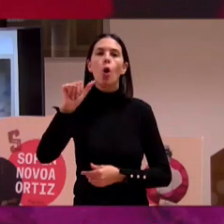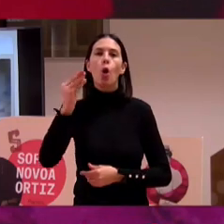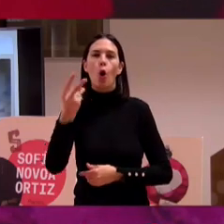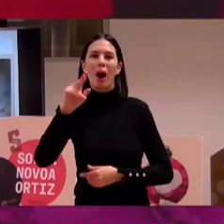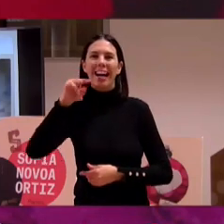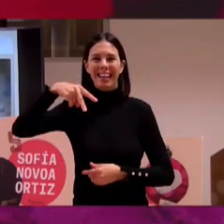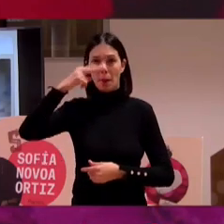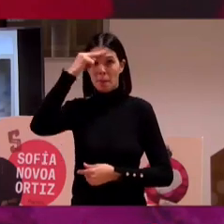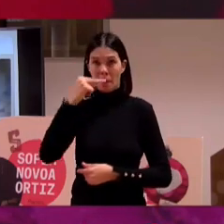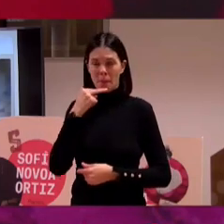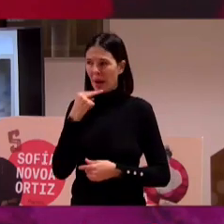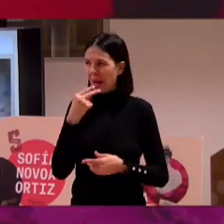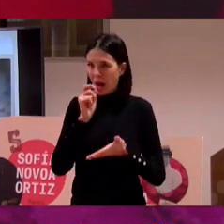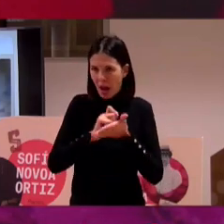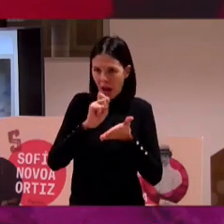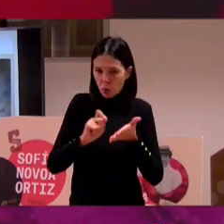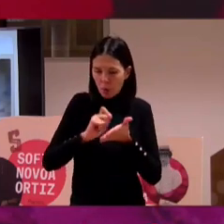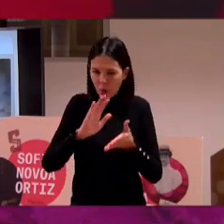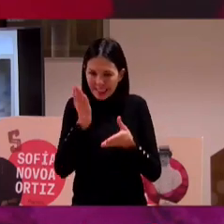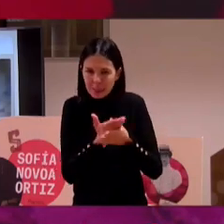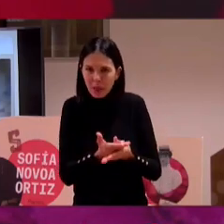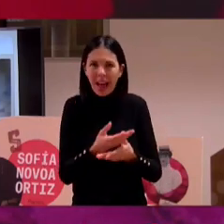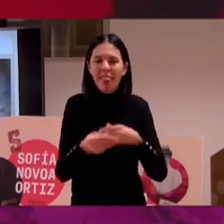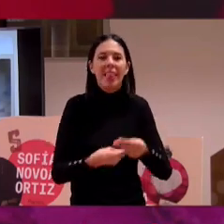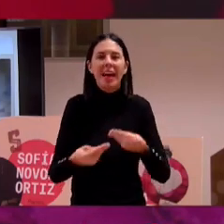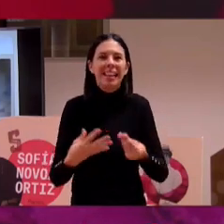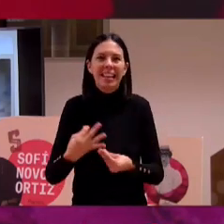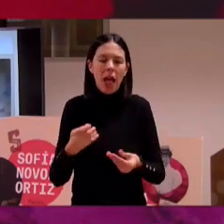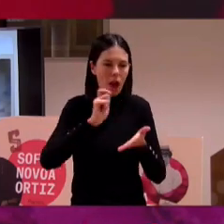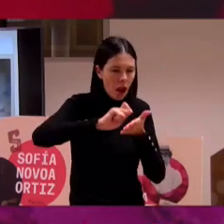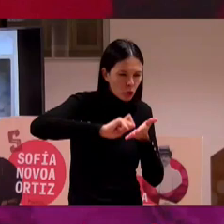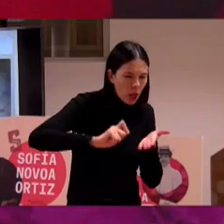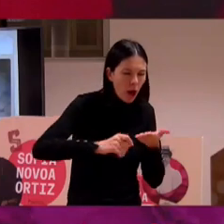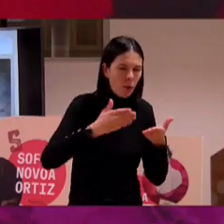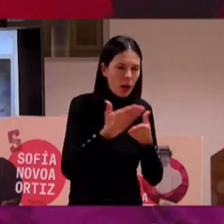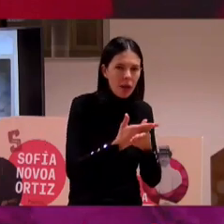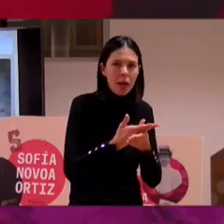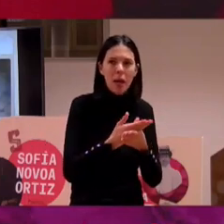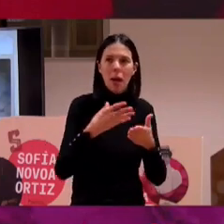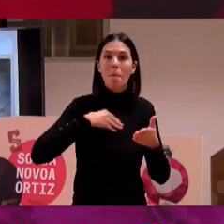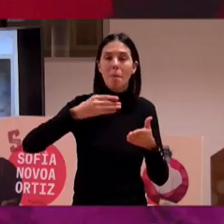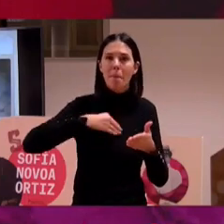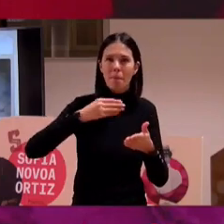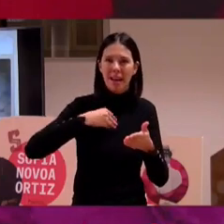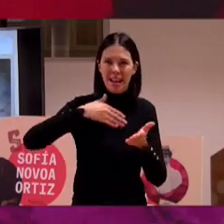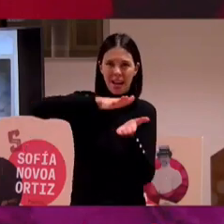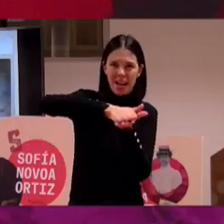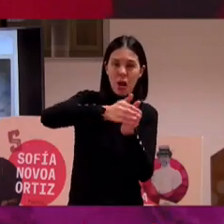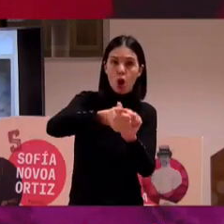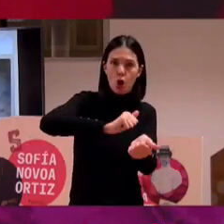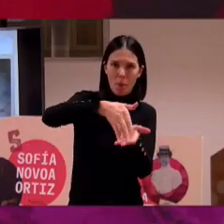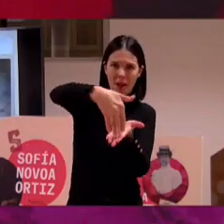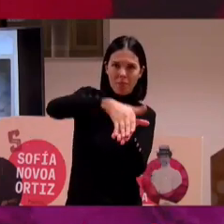pai, que anotaba, non só tiña un arquivo, sino que anotaba, tiña con papel calcante, as cartas que enviaba, el